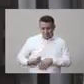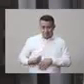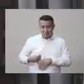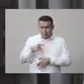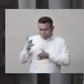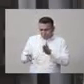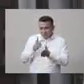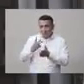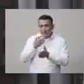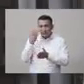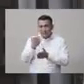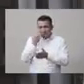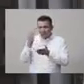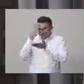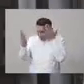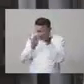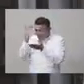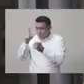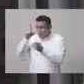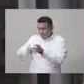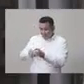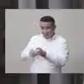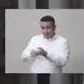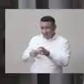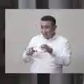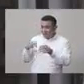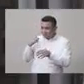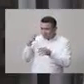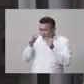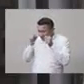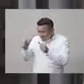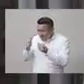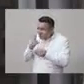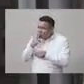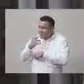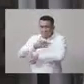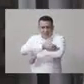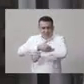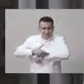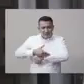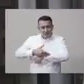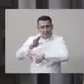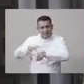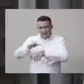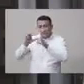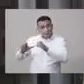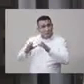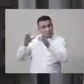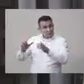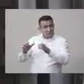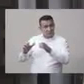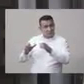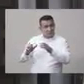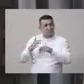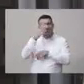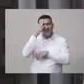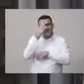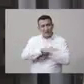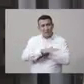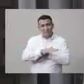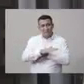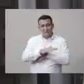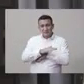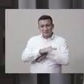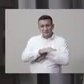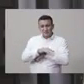de nuestros hijos. Garanticemos la salud de quienes más queremos, nuestra familia. Tenemos claro lo